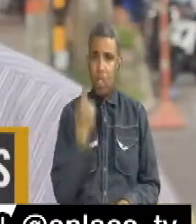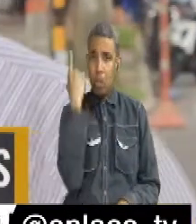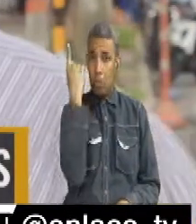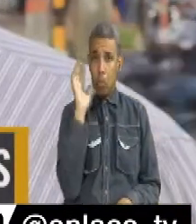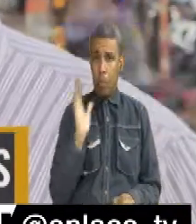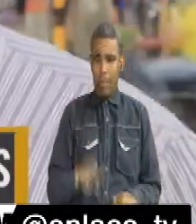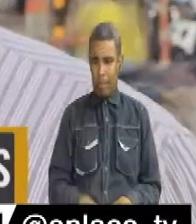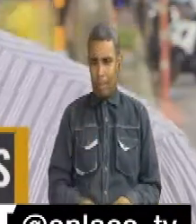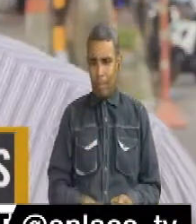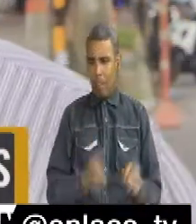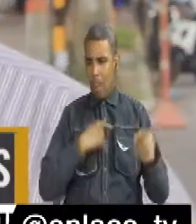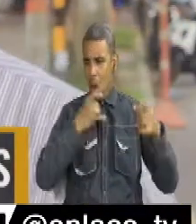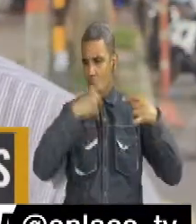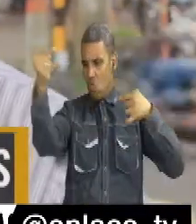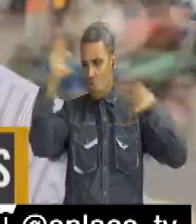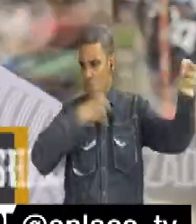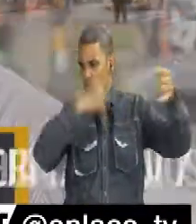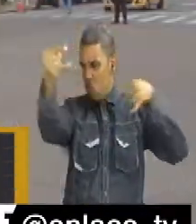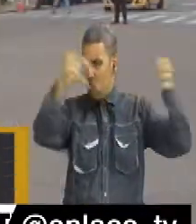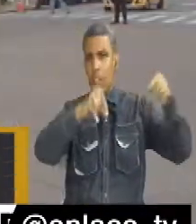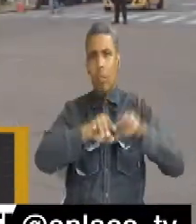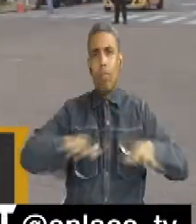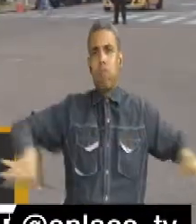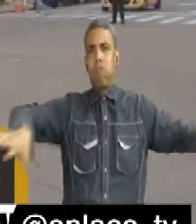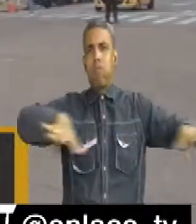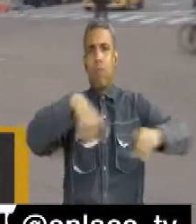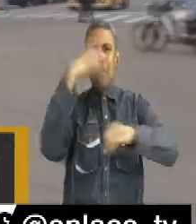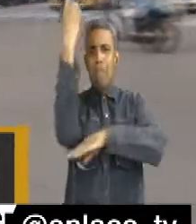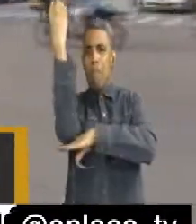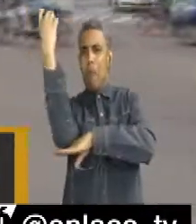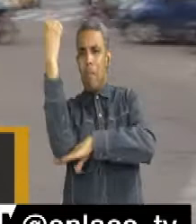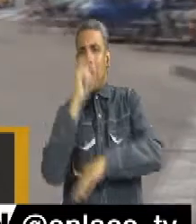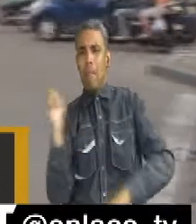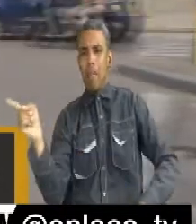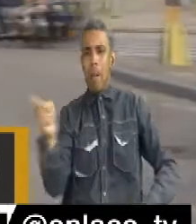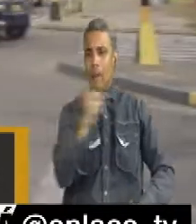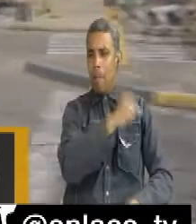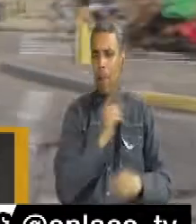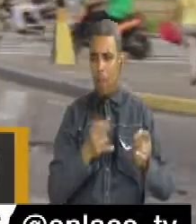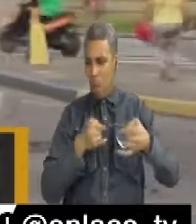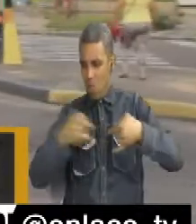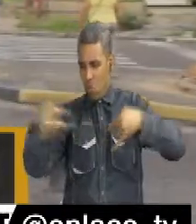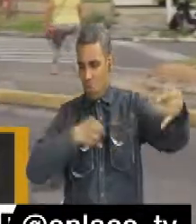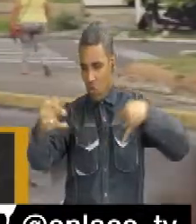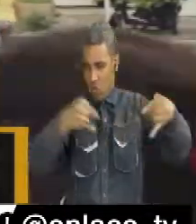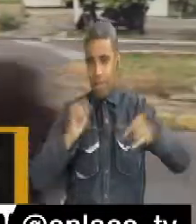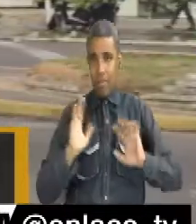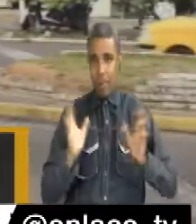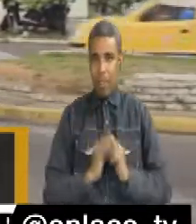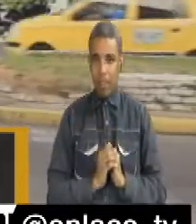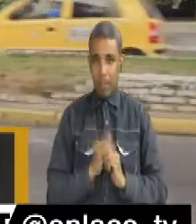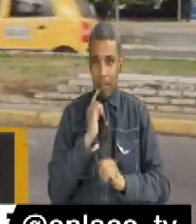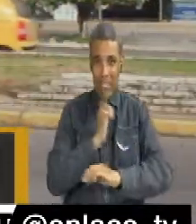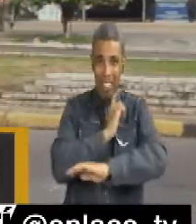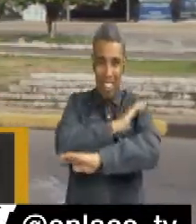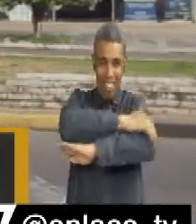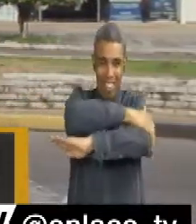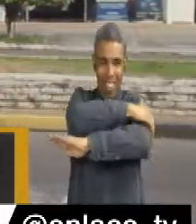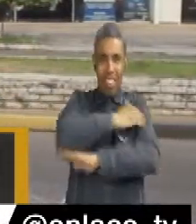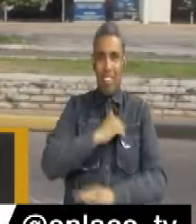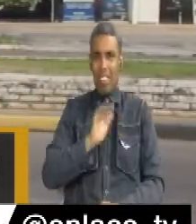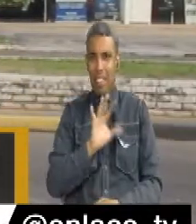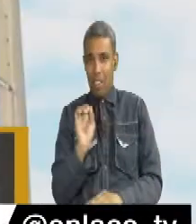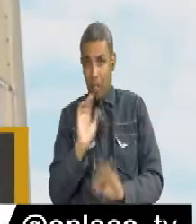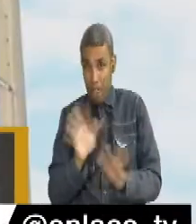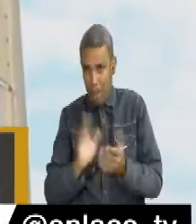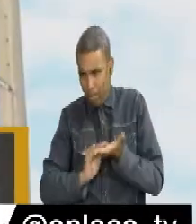un software todos los tiempos de los semáforos. Seguido a los cruces contemplados en toda la calle 50, el turno será para el del Hospital